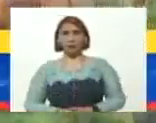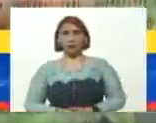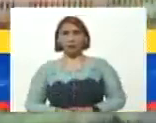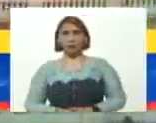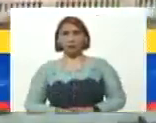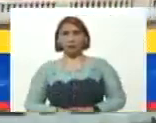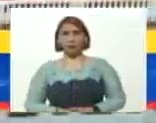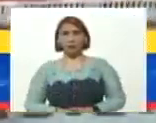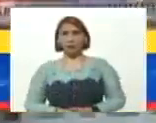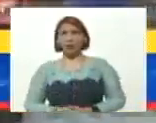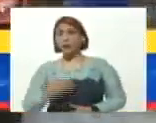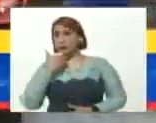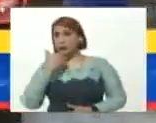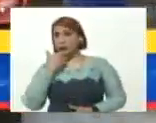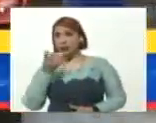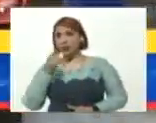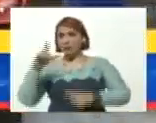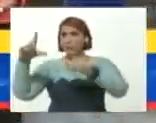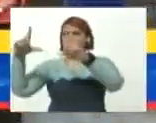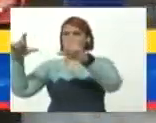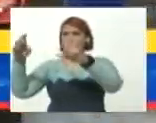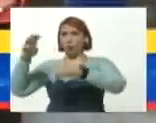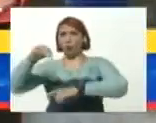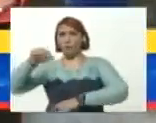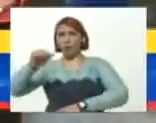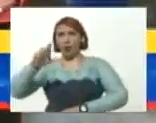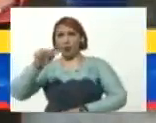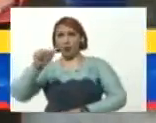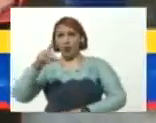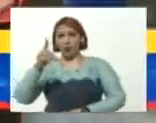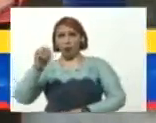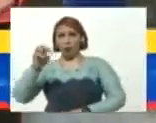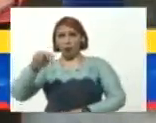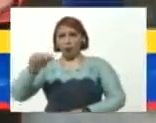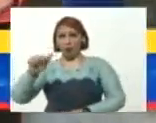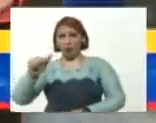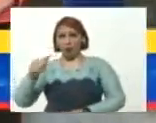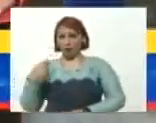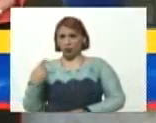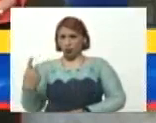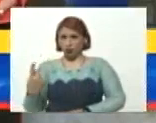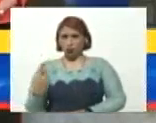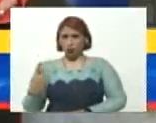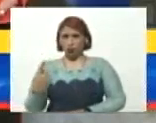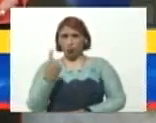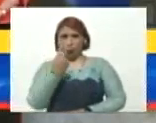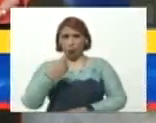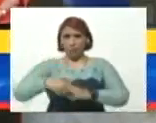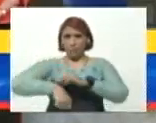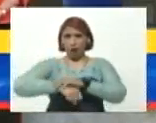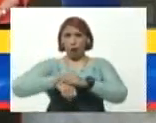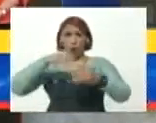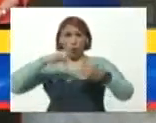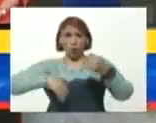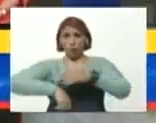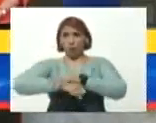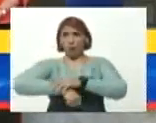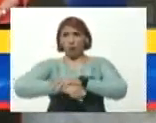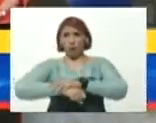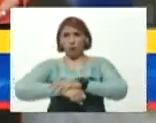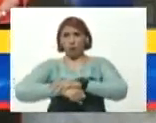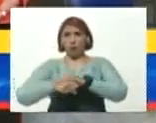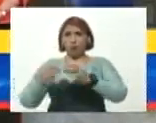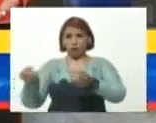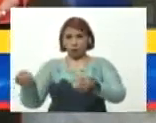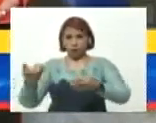Nos acercamos, está la foto de Maradona, los dos ahí juntos. Está un balón, el último balón de fútbol que me regaló